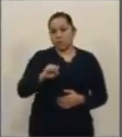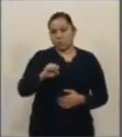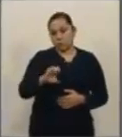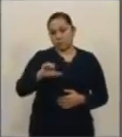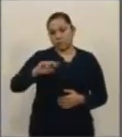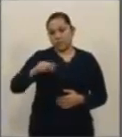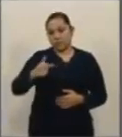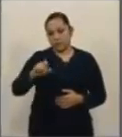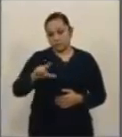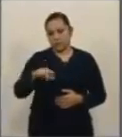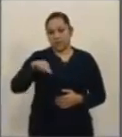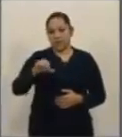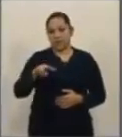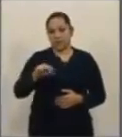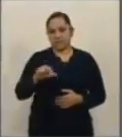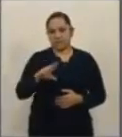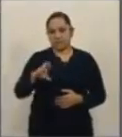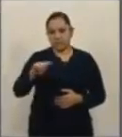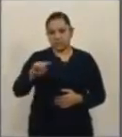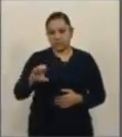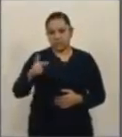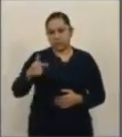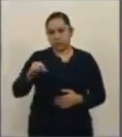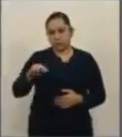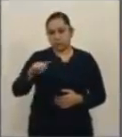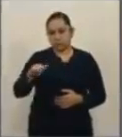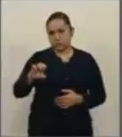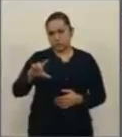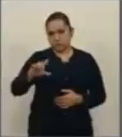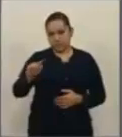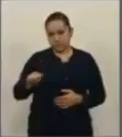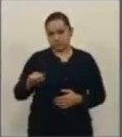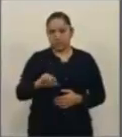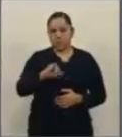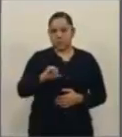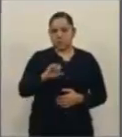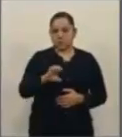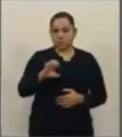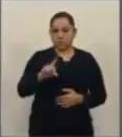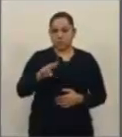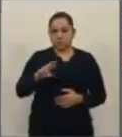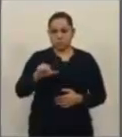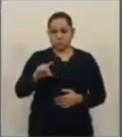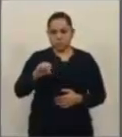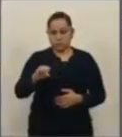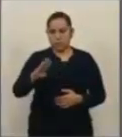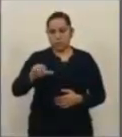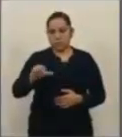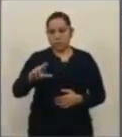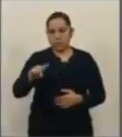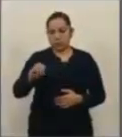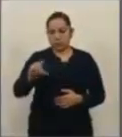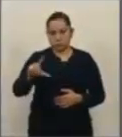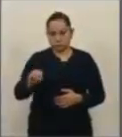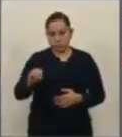José Ángel Navarrete González, José Eduardo Bartolo Tlatempa,